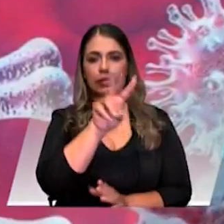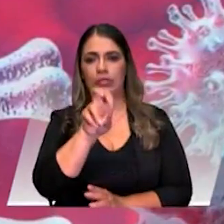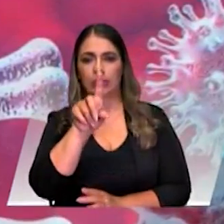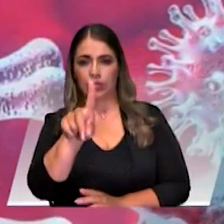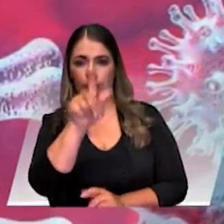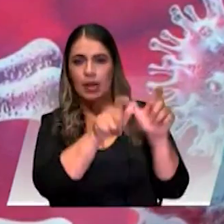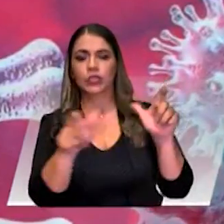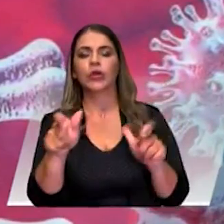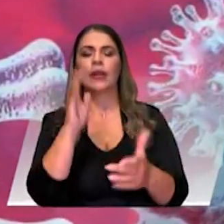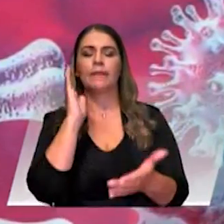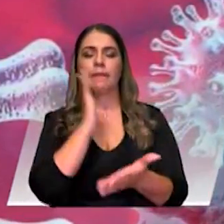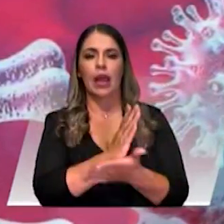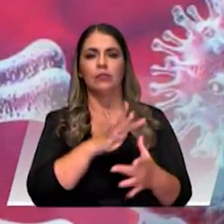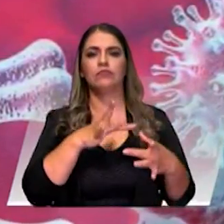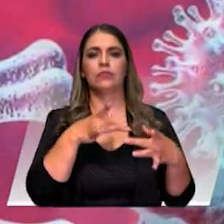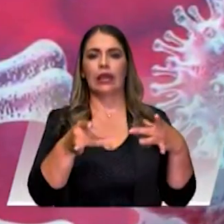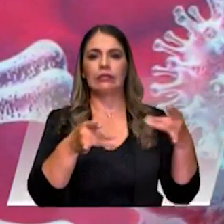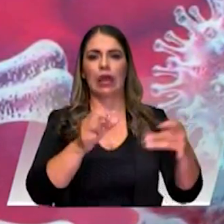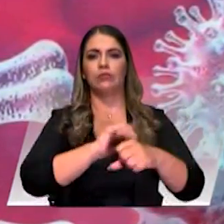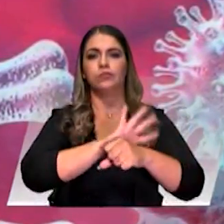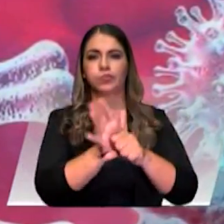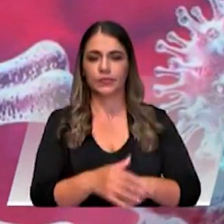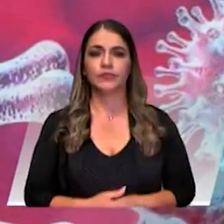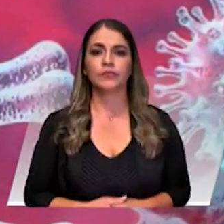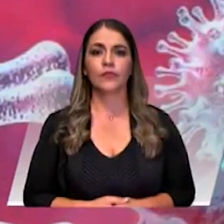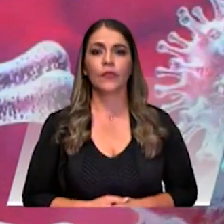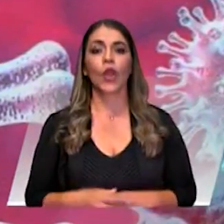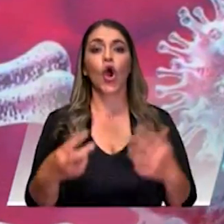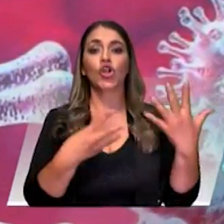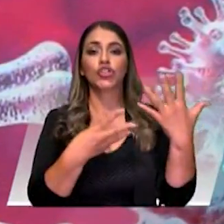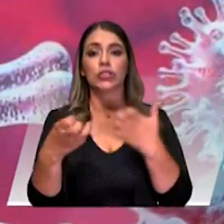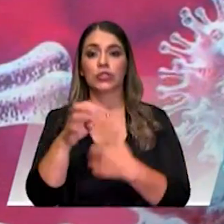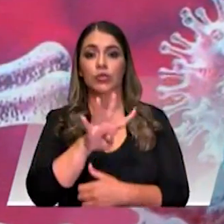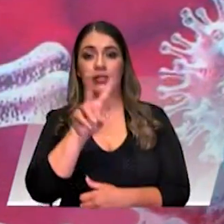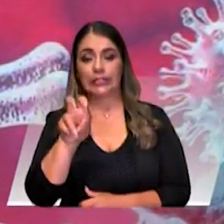952.371 personas se han contagiado del virus.